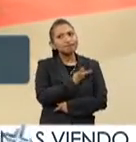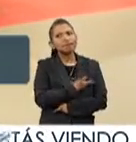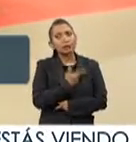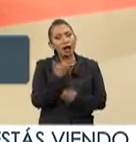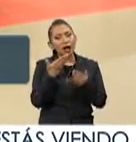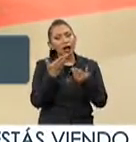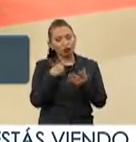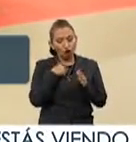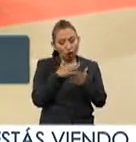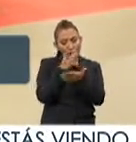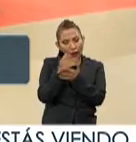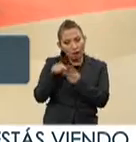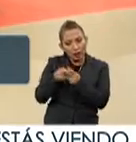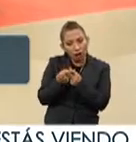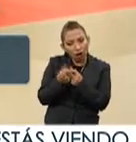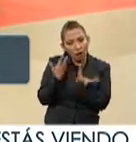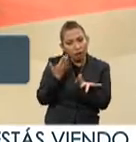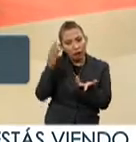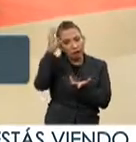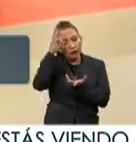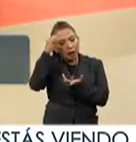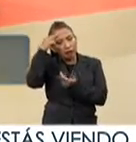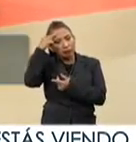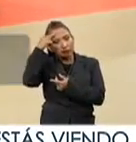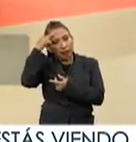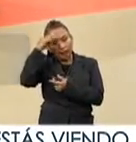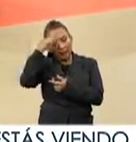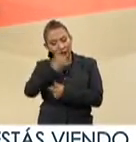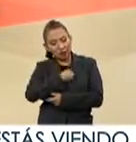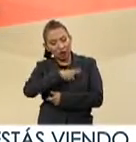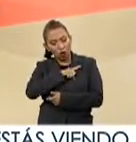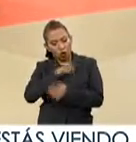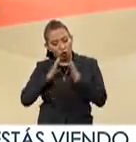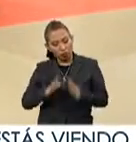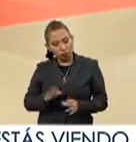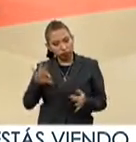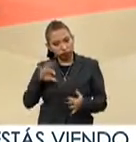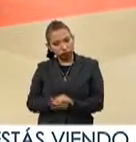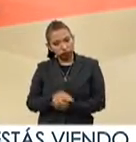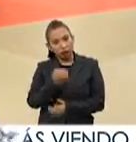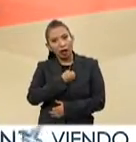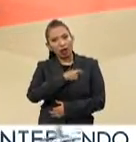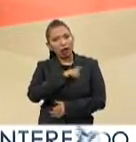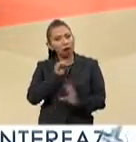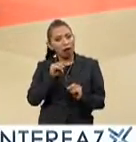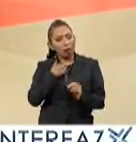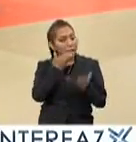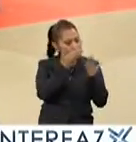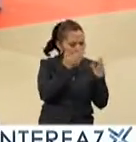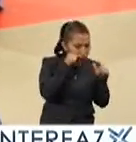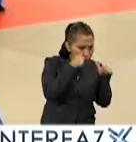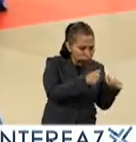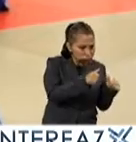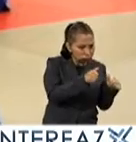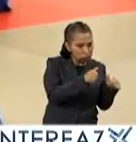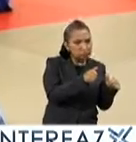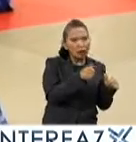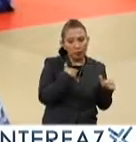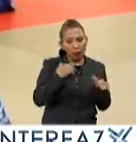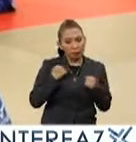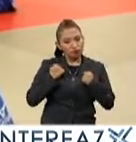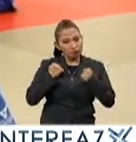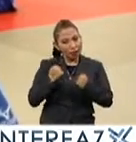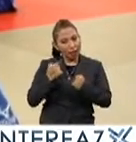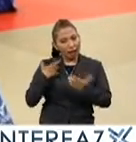A partir de que entré, me gustó empezar la filosofía de mente sana en cuerpo sano, entonces no descuidar mis estudios, pero me agrada el